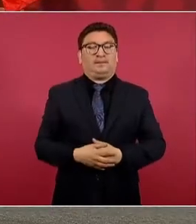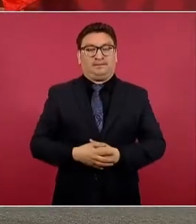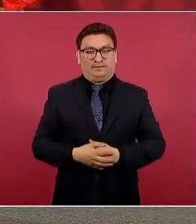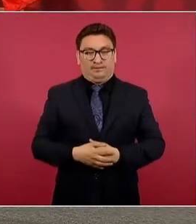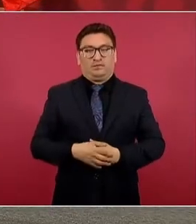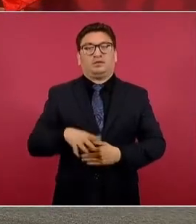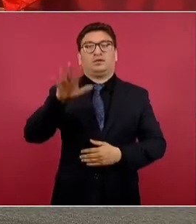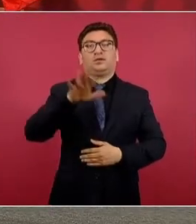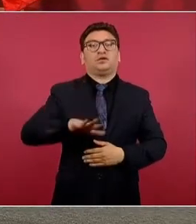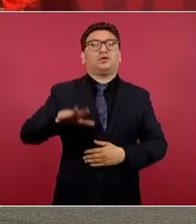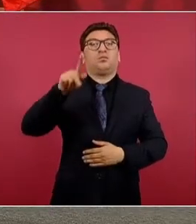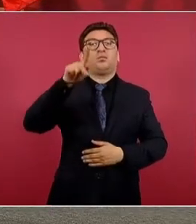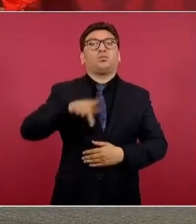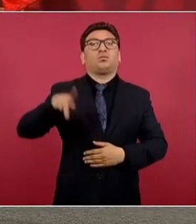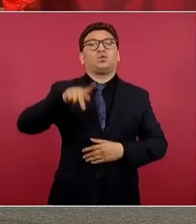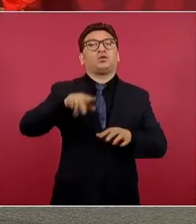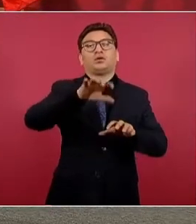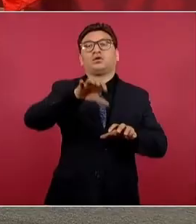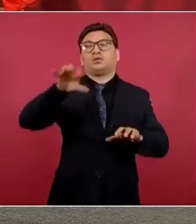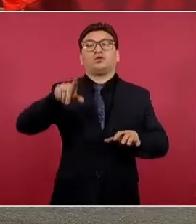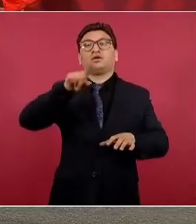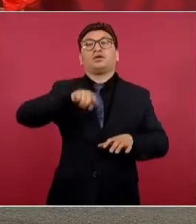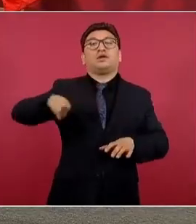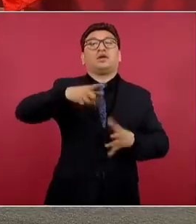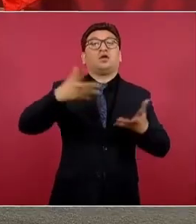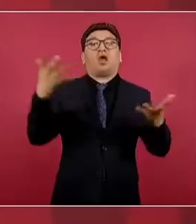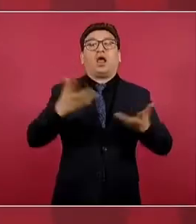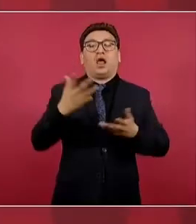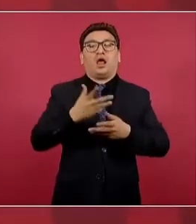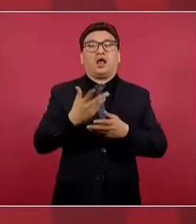de los pueblos para que ellos hagan sus caminos.